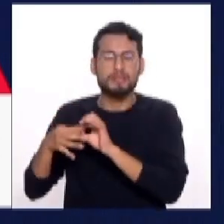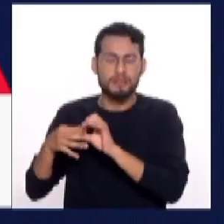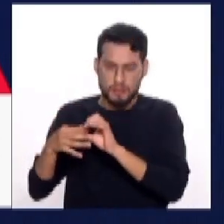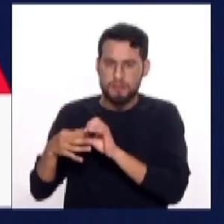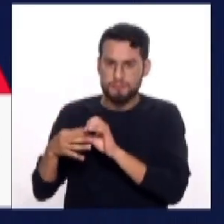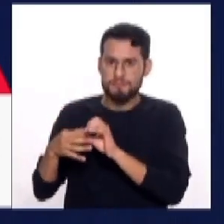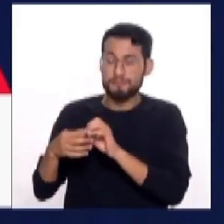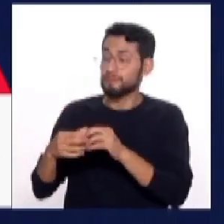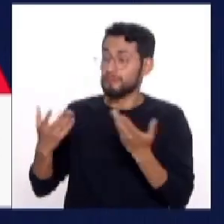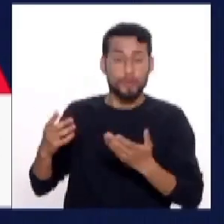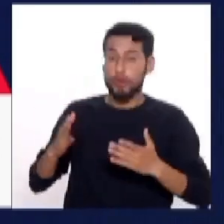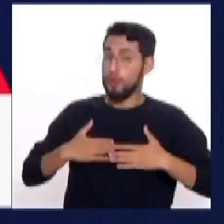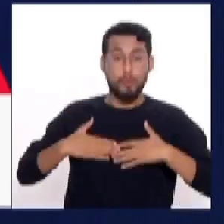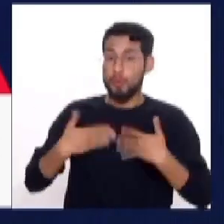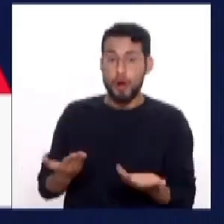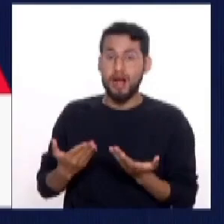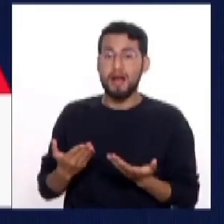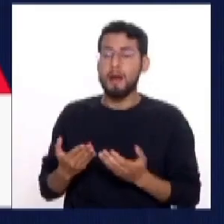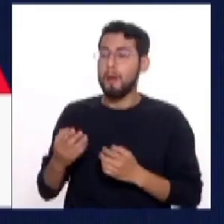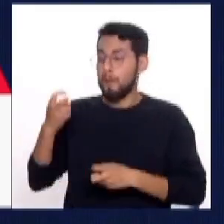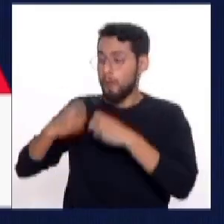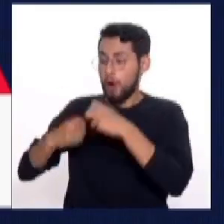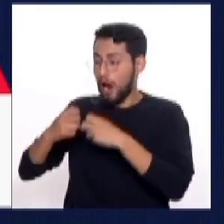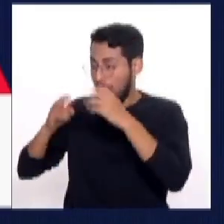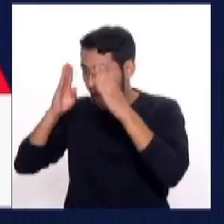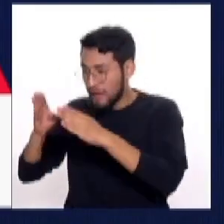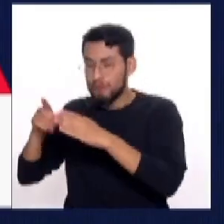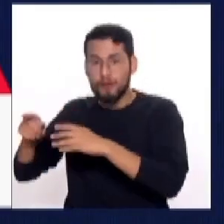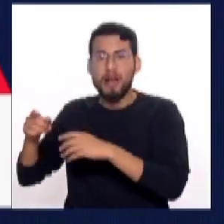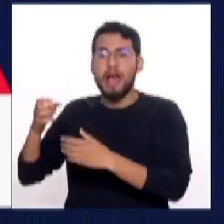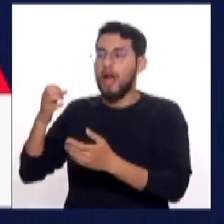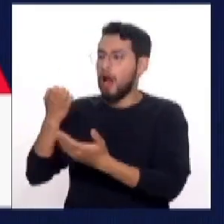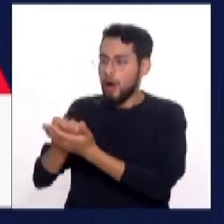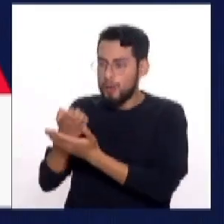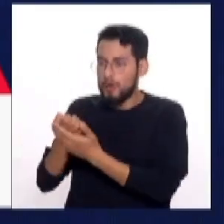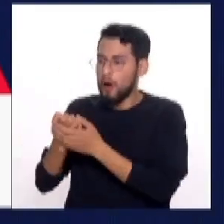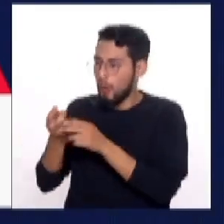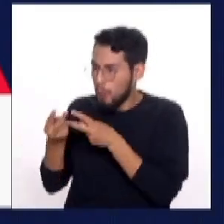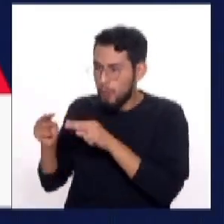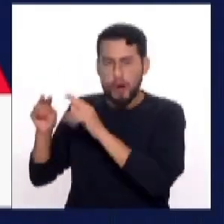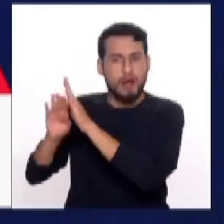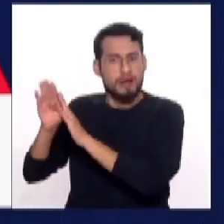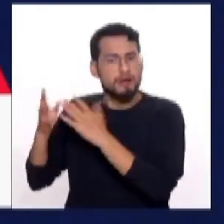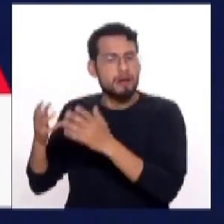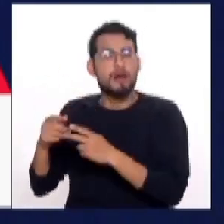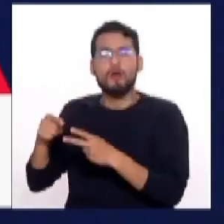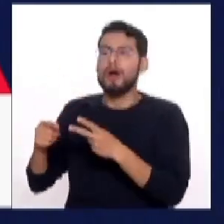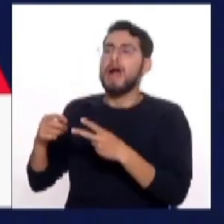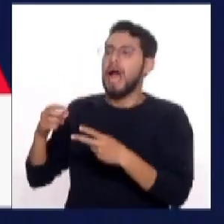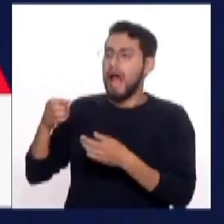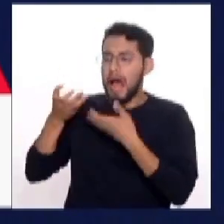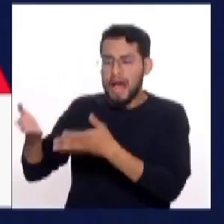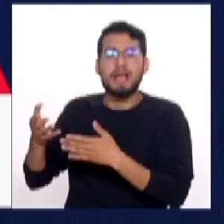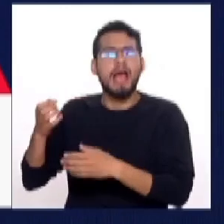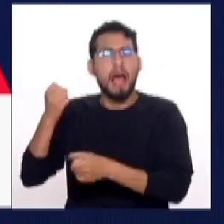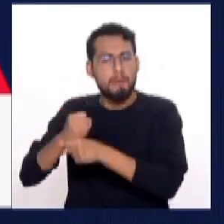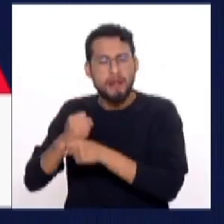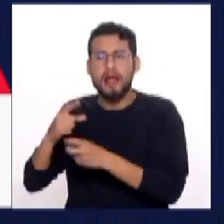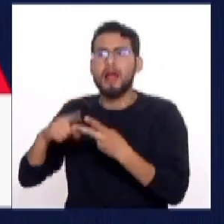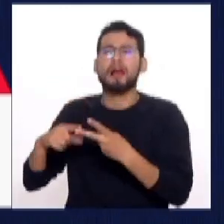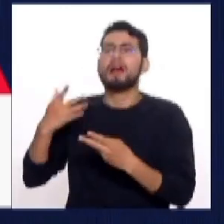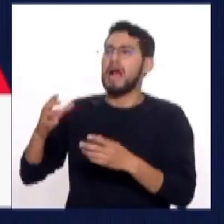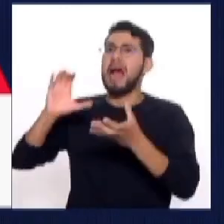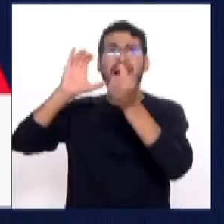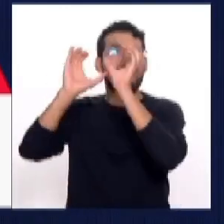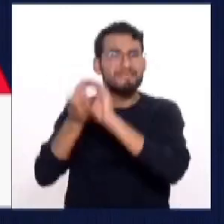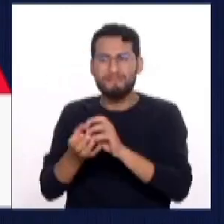nosotros no podemos atender las problemáticas del crecimiento económico la creación de empleos cambio climático la